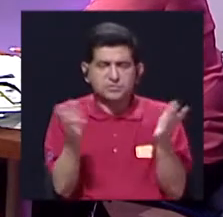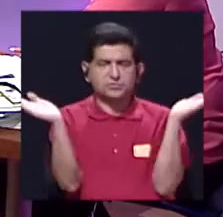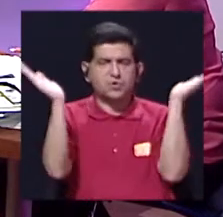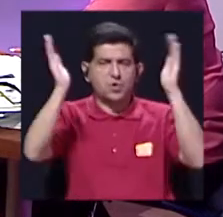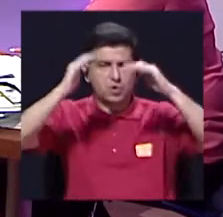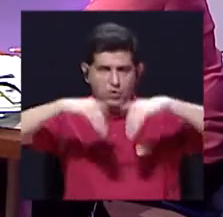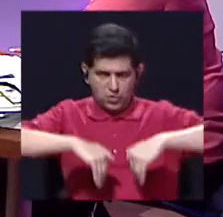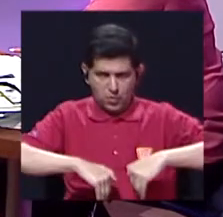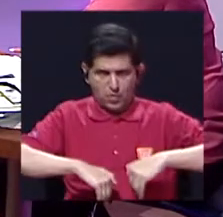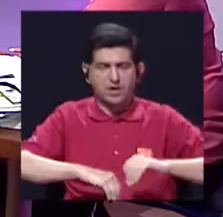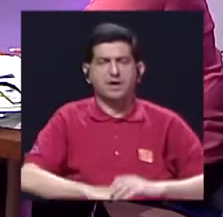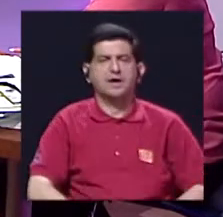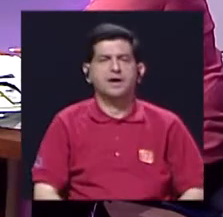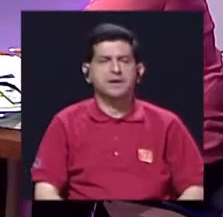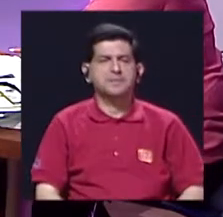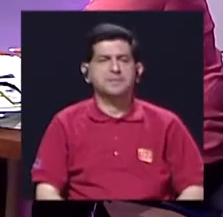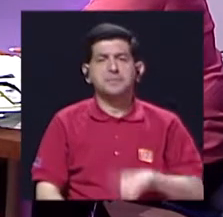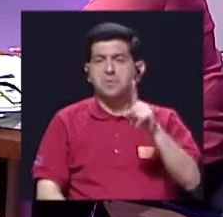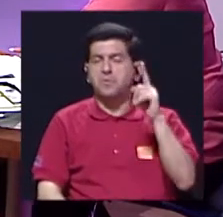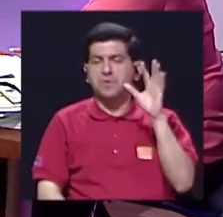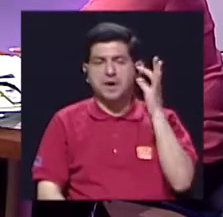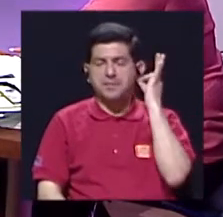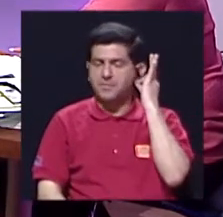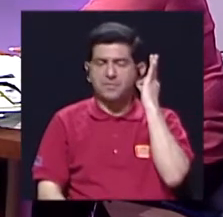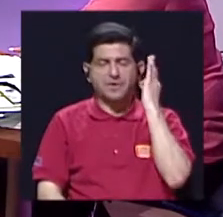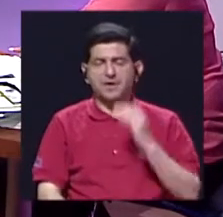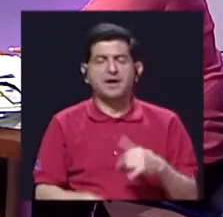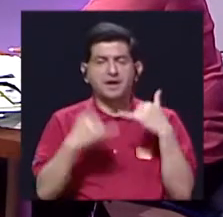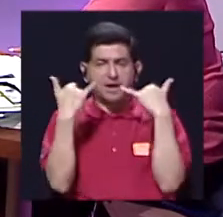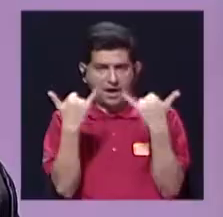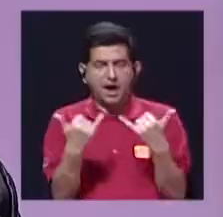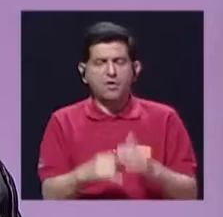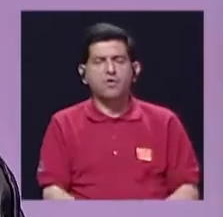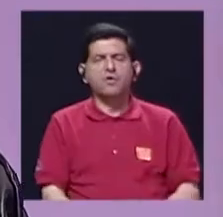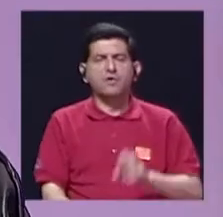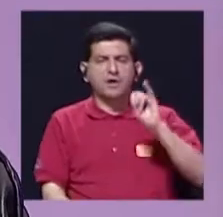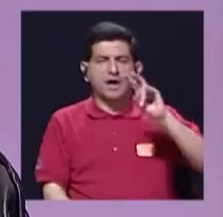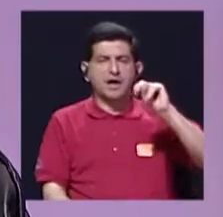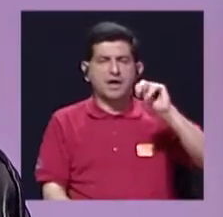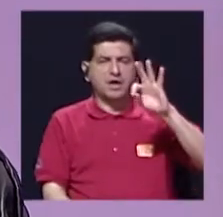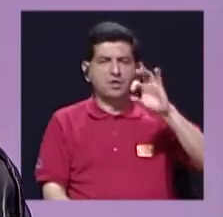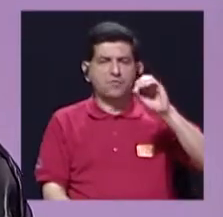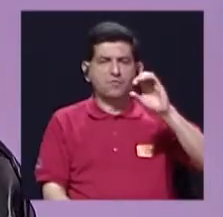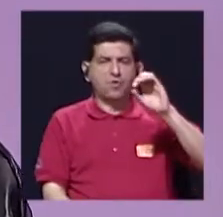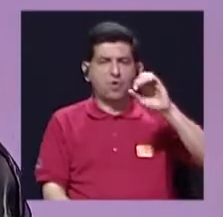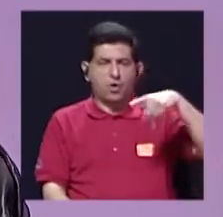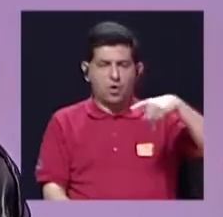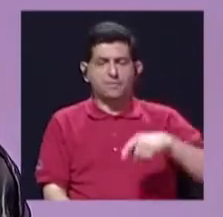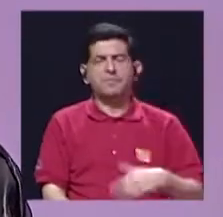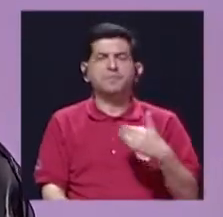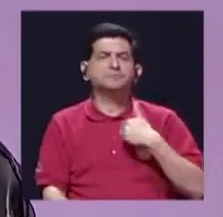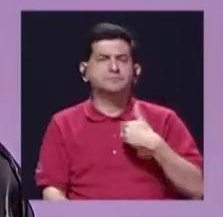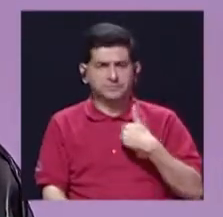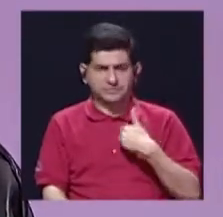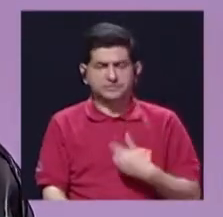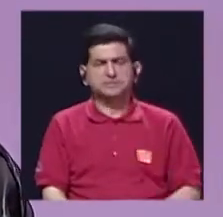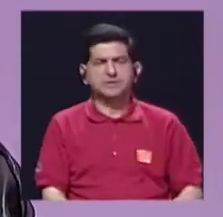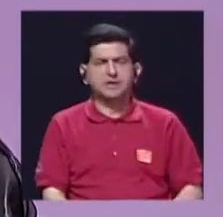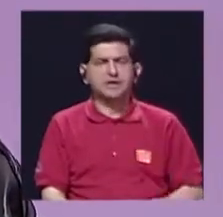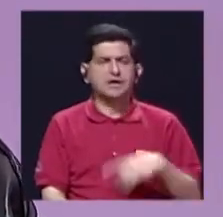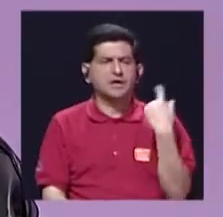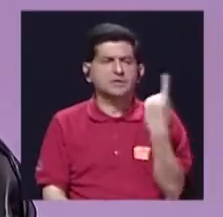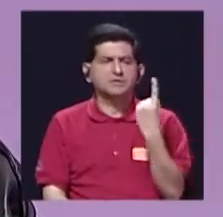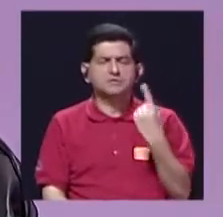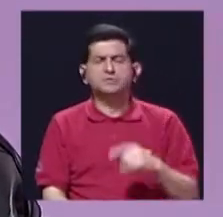existe ni una mujer. Ahora hay en el Infocop, por mucho tiempo, solo